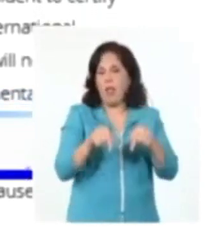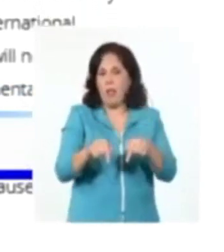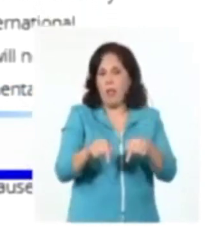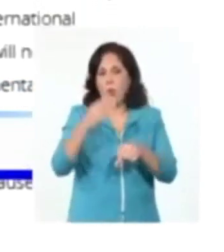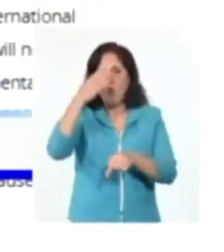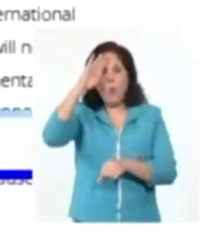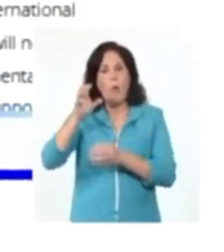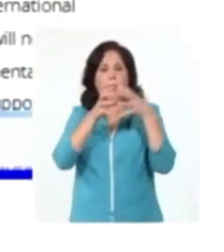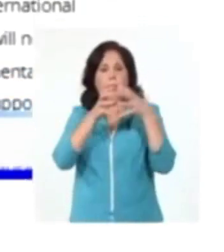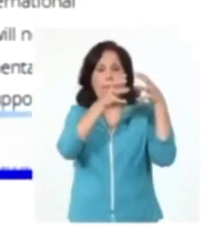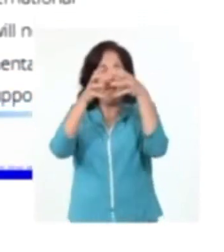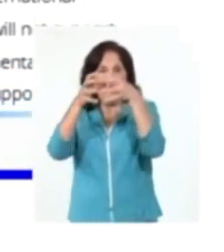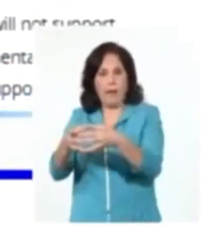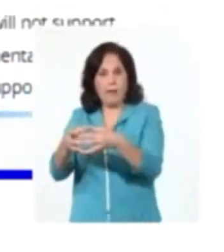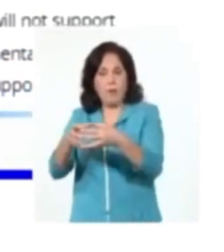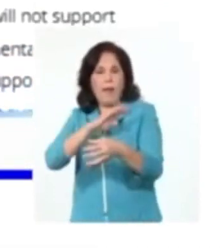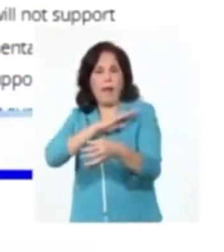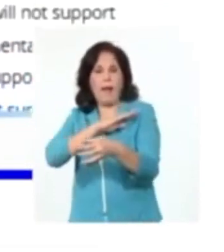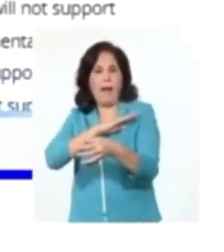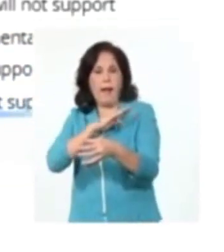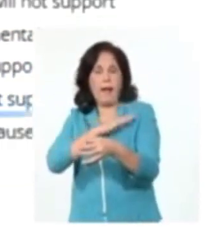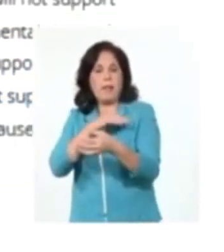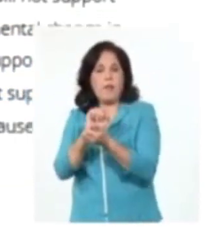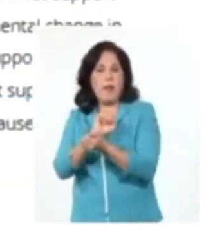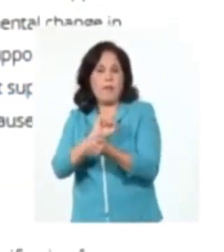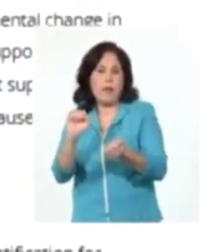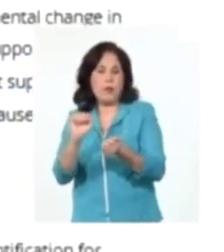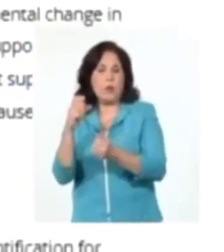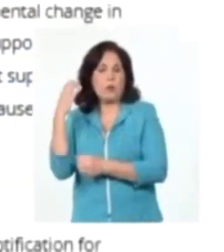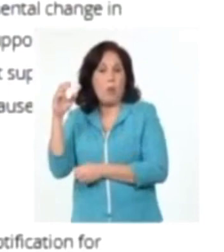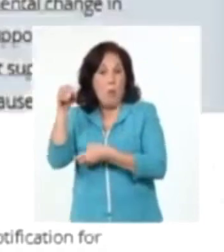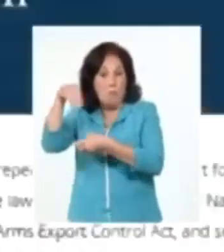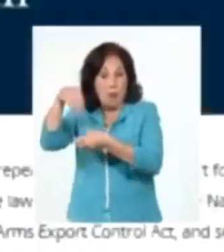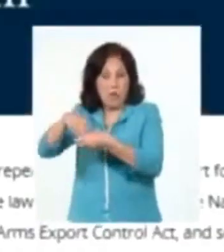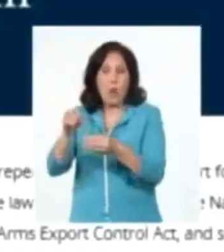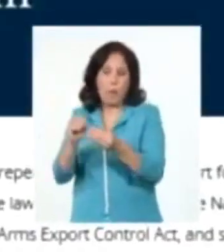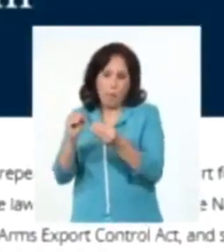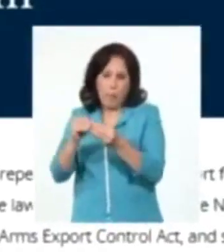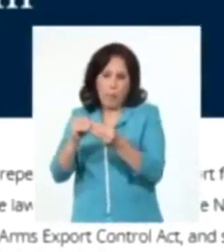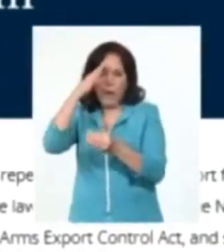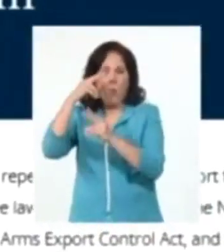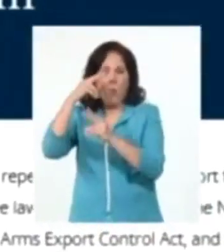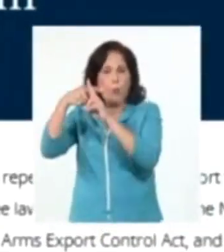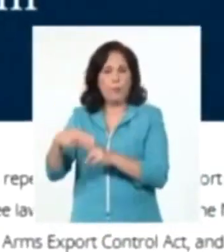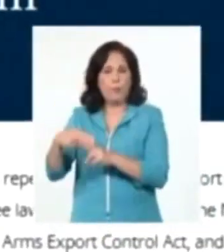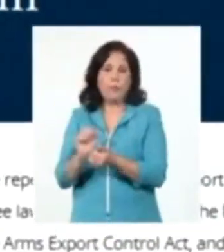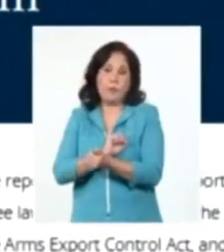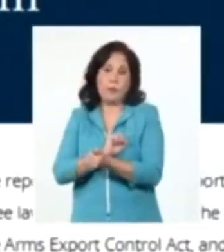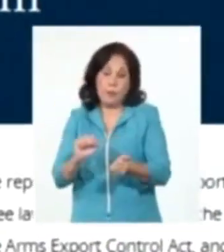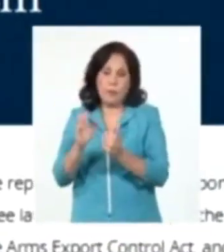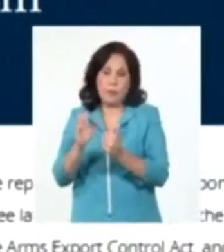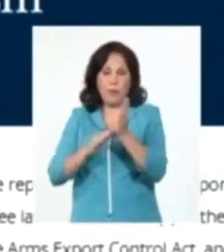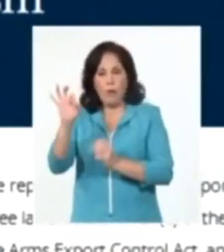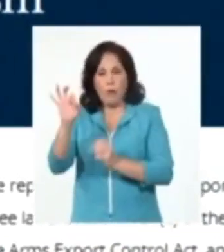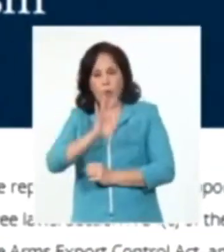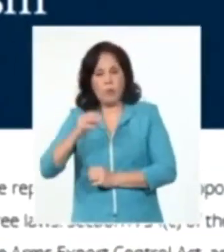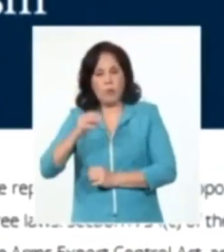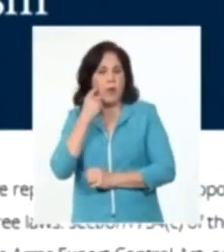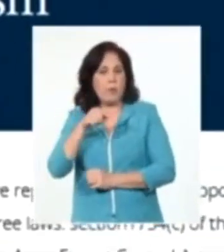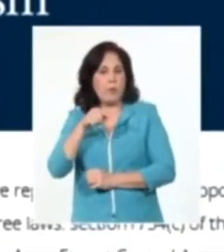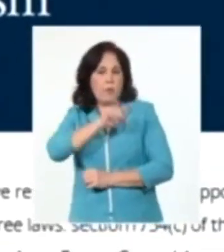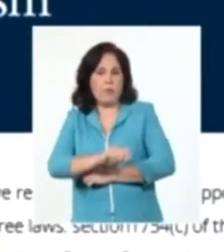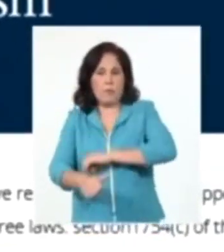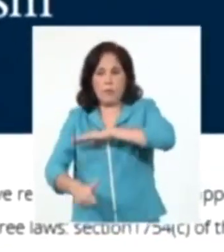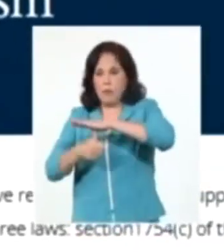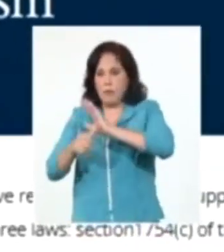una delegación del Ejército de Liberación Nacional de Colombia, el ELN. En octubre del año pasado, el presidente de Colombia,